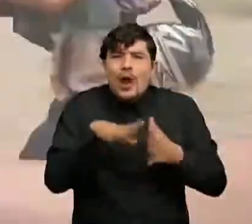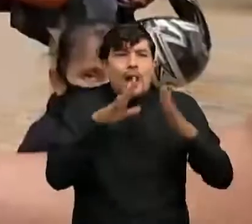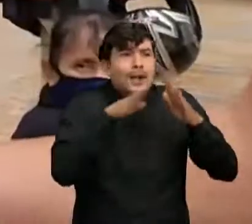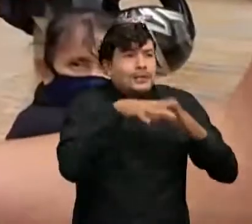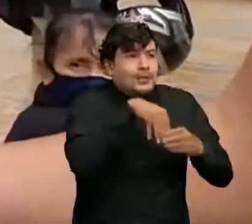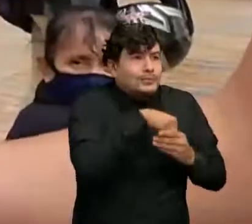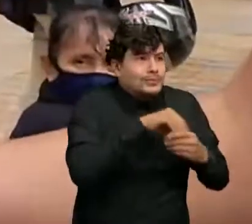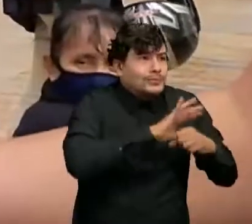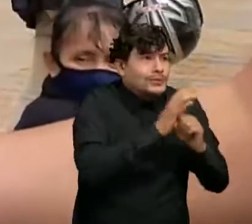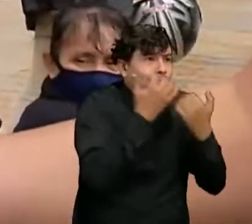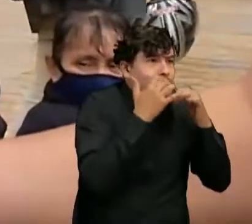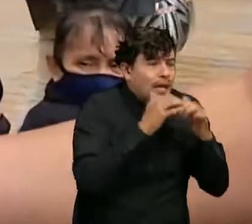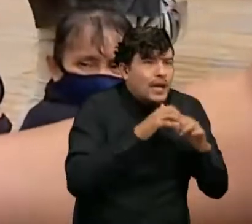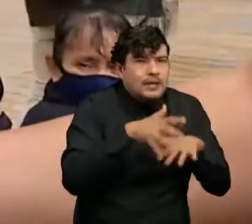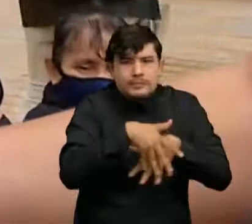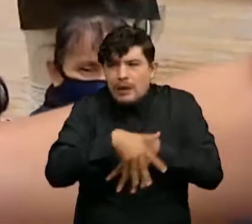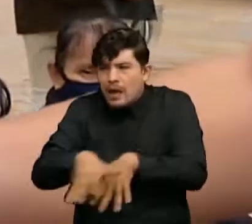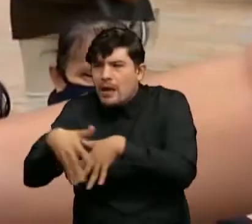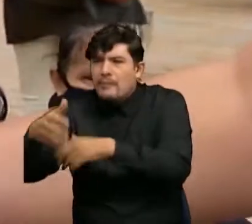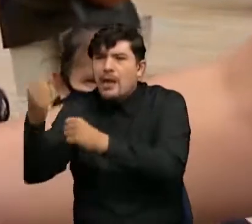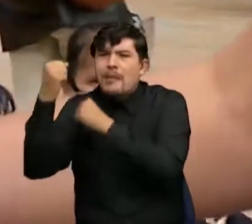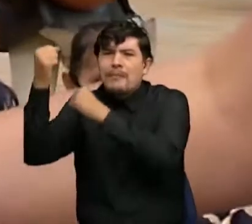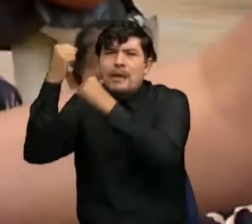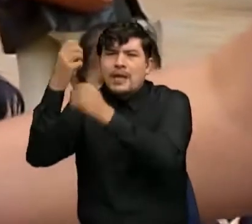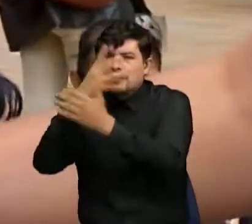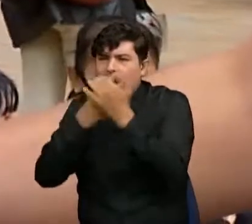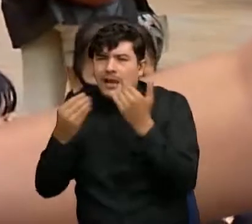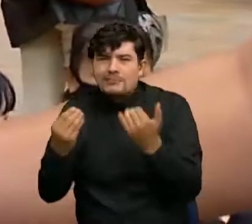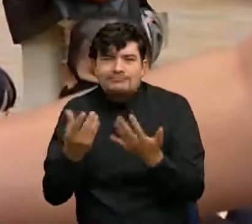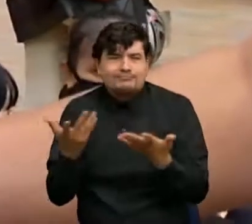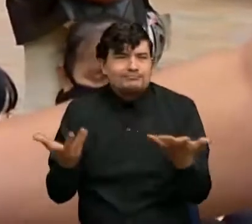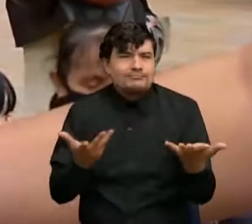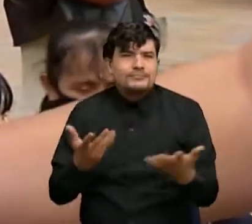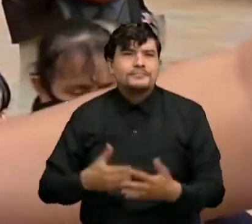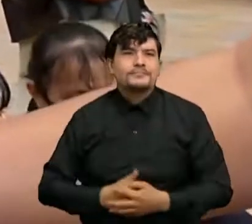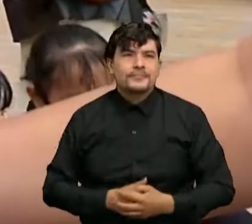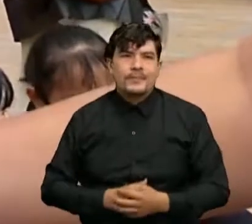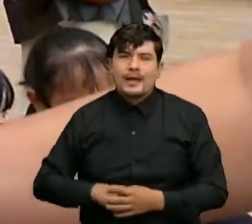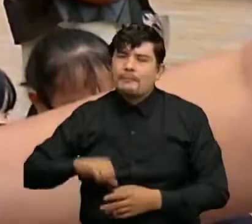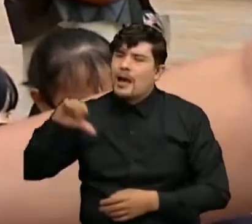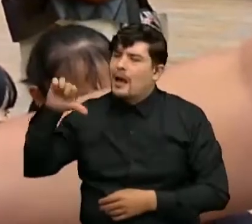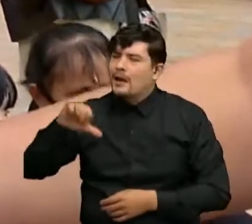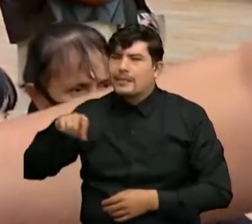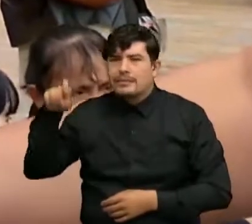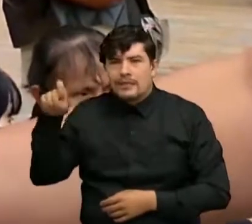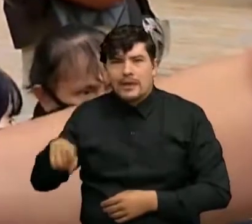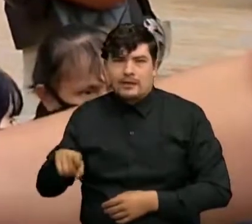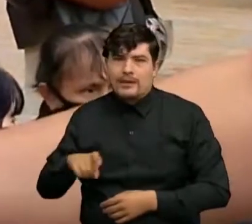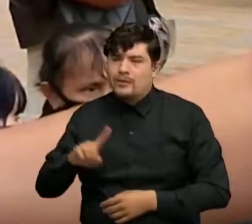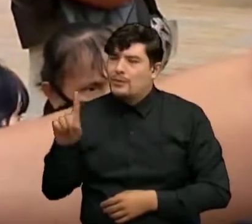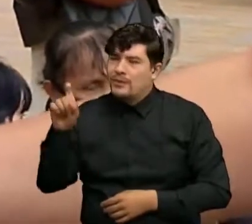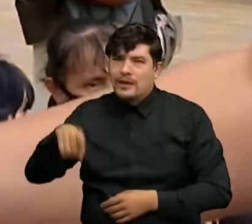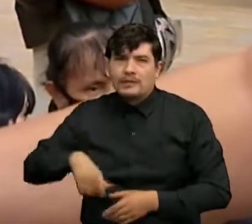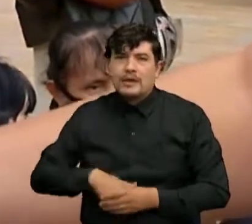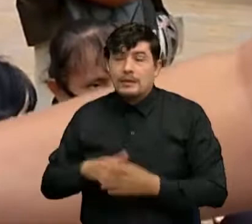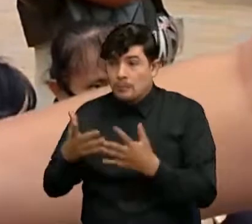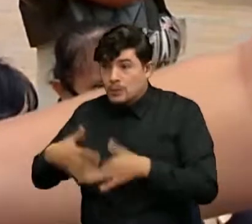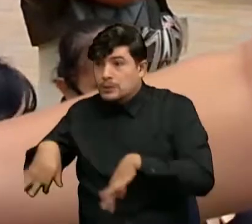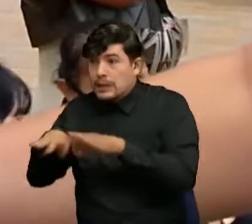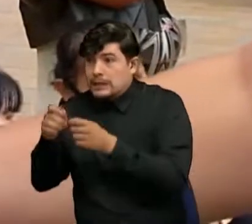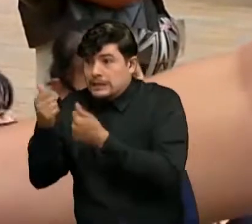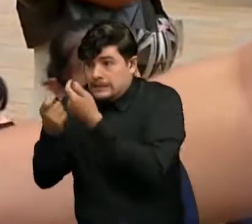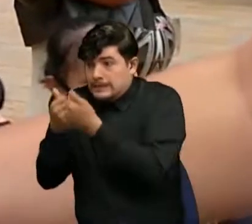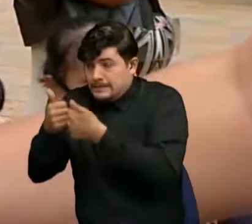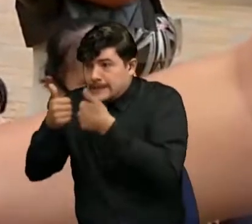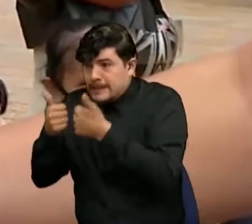no. Demasiado mal, no debería de ser eso. Es muy importante la economía porque necesitamos para la comida, para todas las cosas, pero